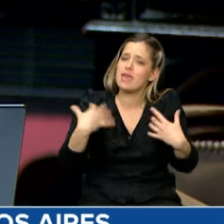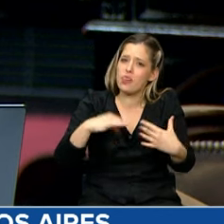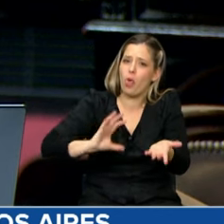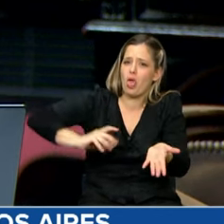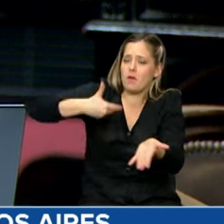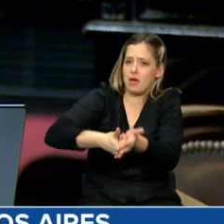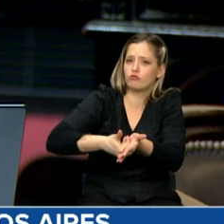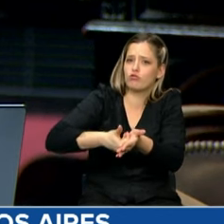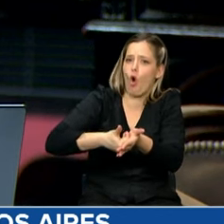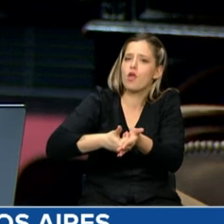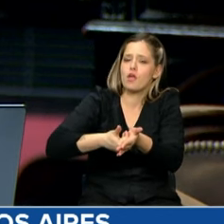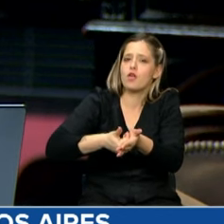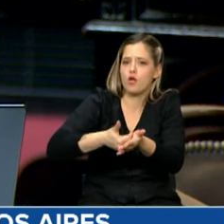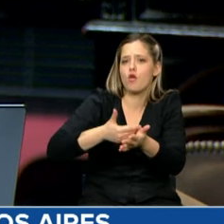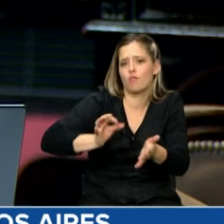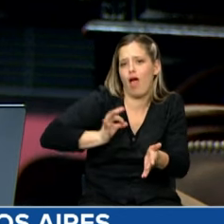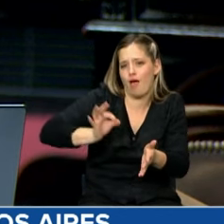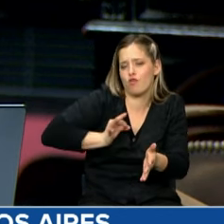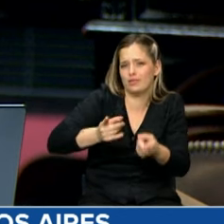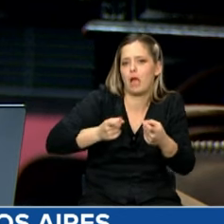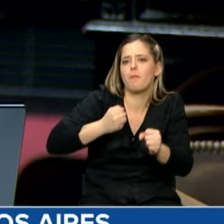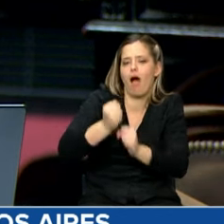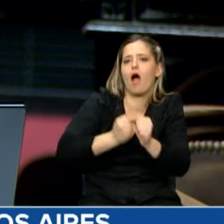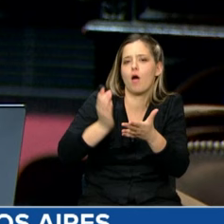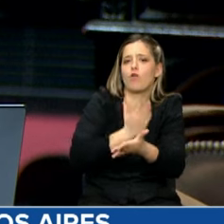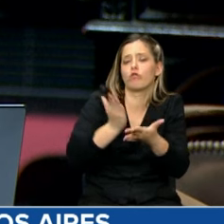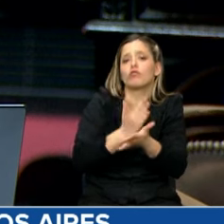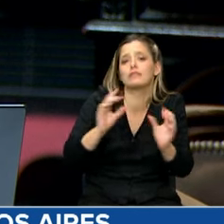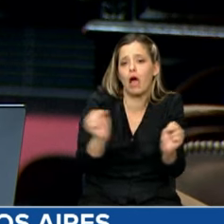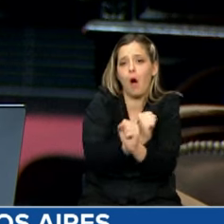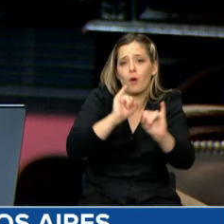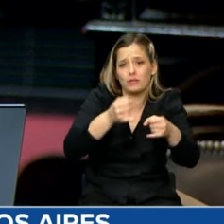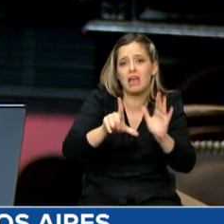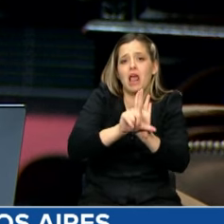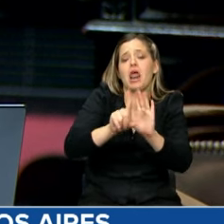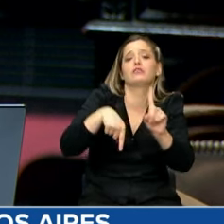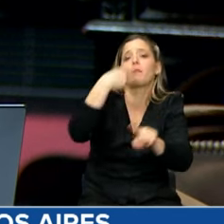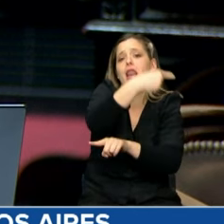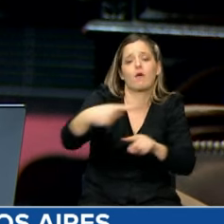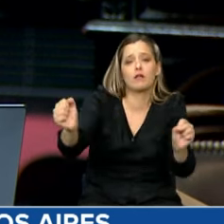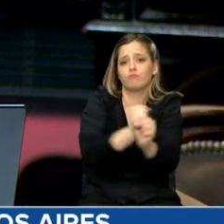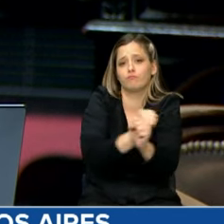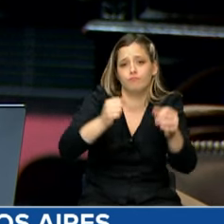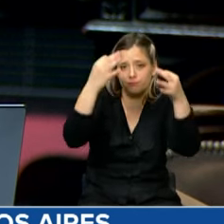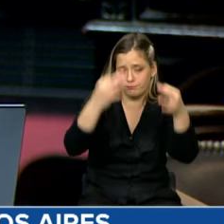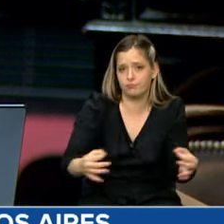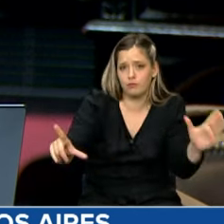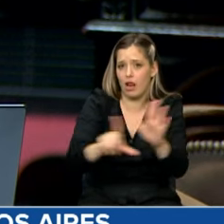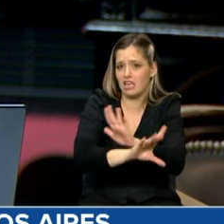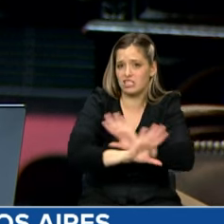Por más que votemos esta ley y salga ley la semana que viene no se va a presentar un proyecto